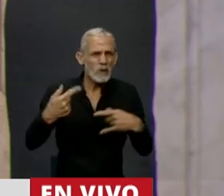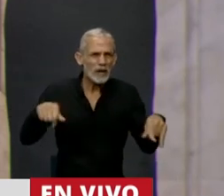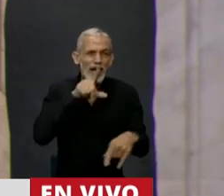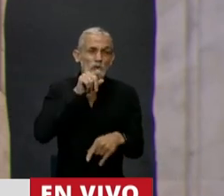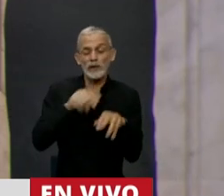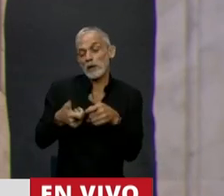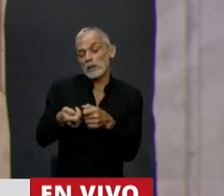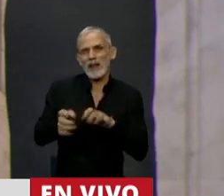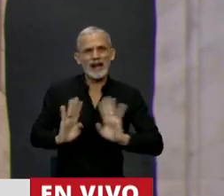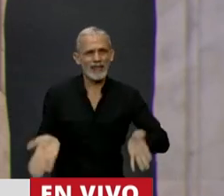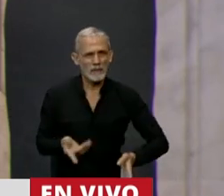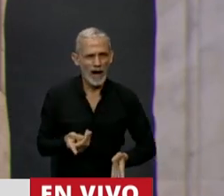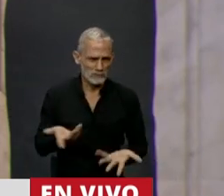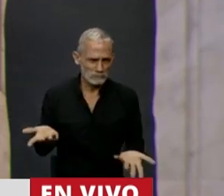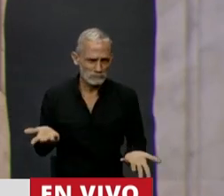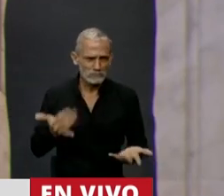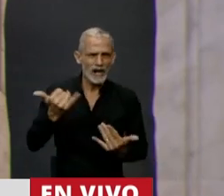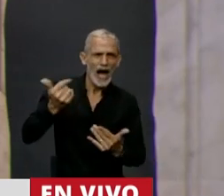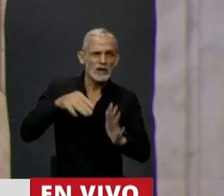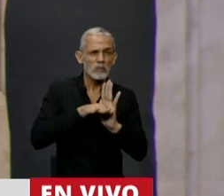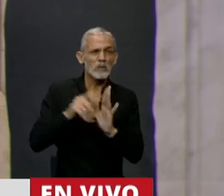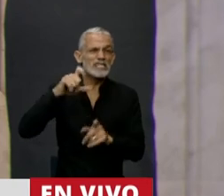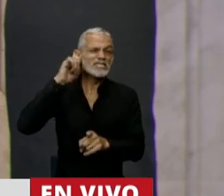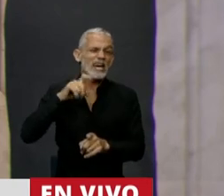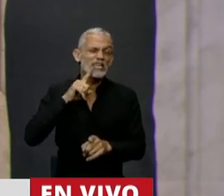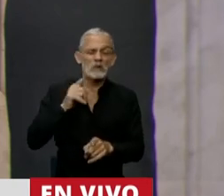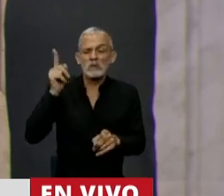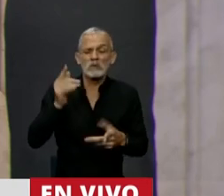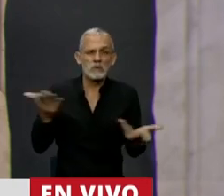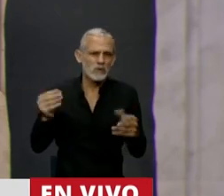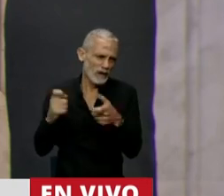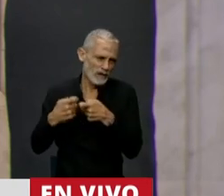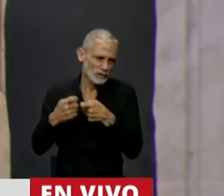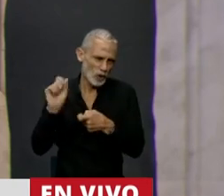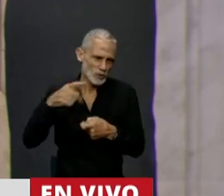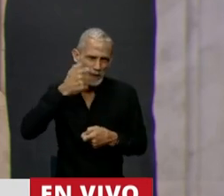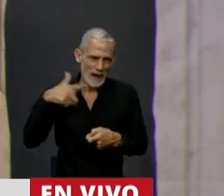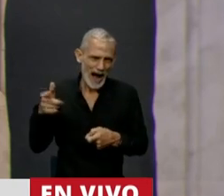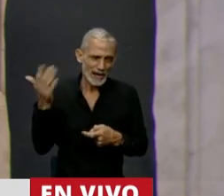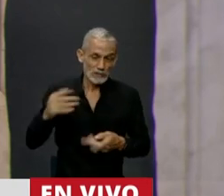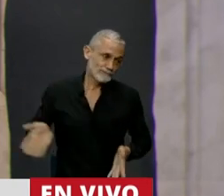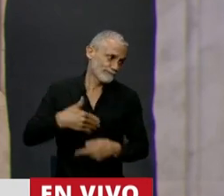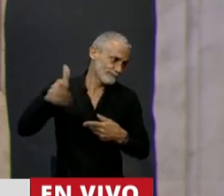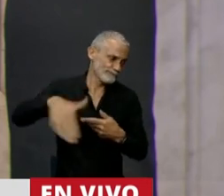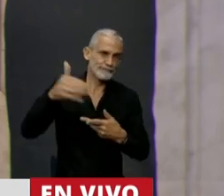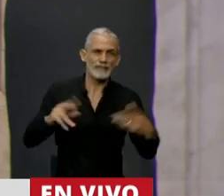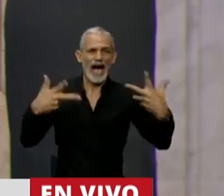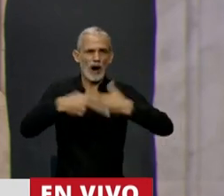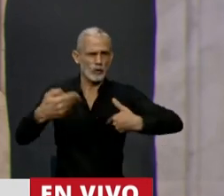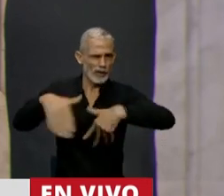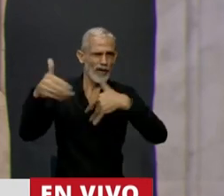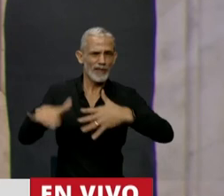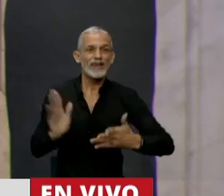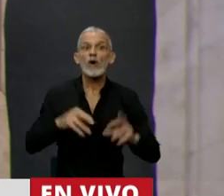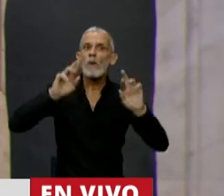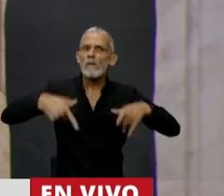Twitter. Escuchamos alguna medida tibia de la CGT, los cómplices de Macri, que dejaron pasar todos los ajustes. Por eso hay que imponerle un